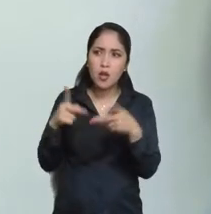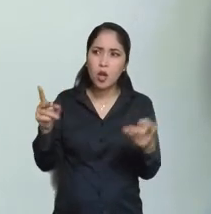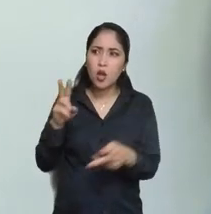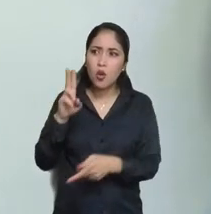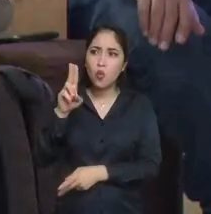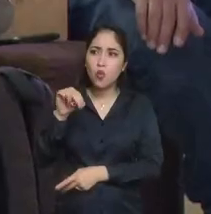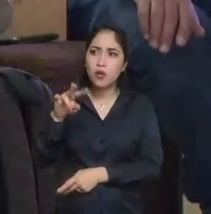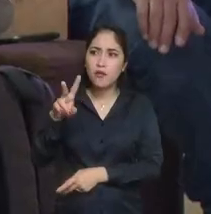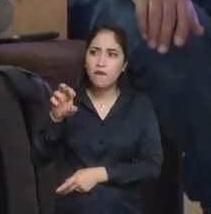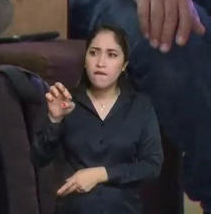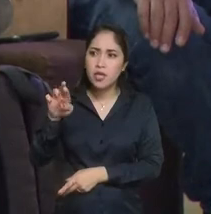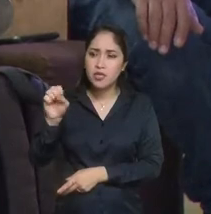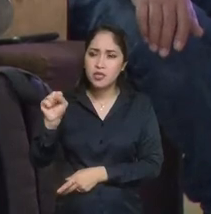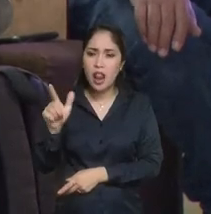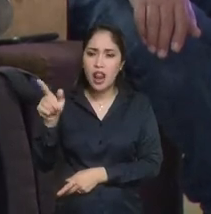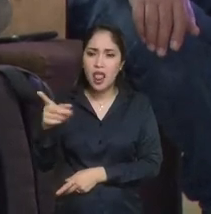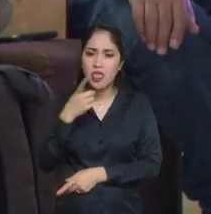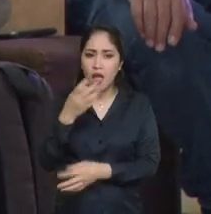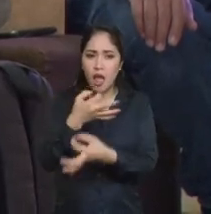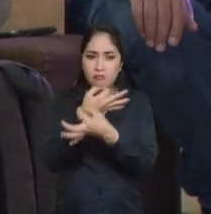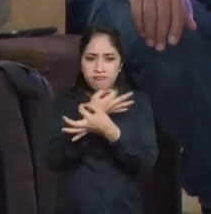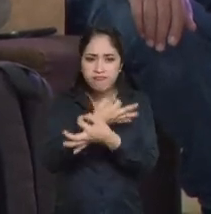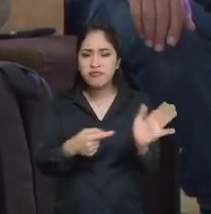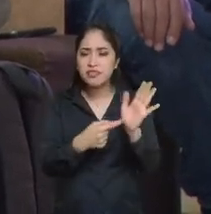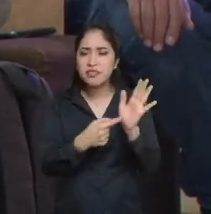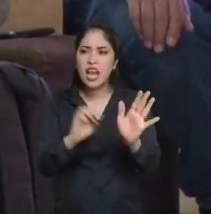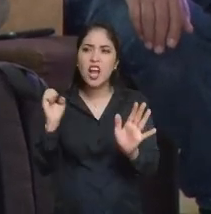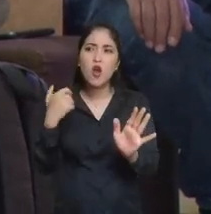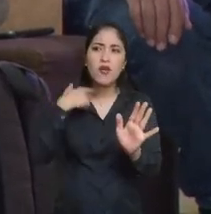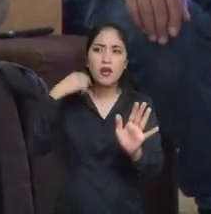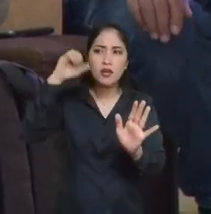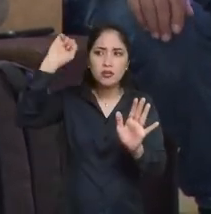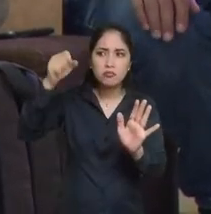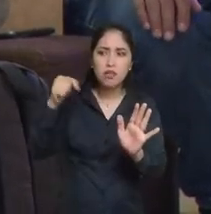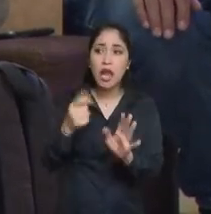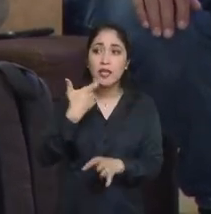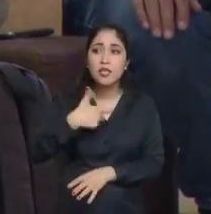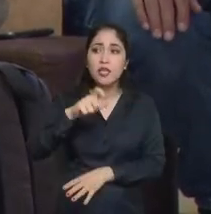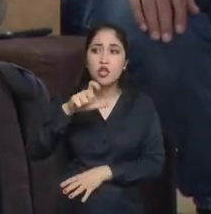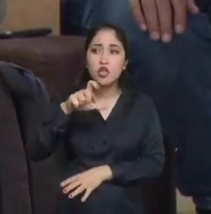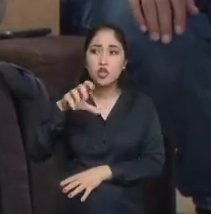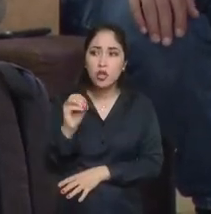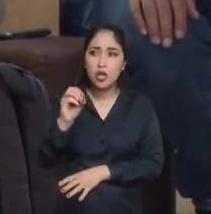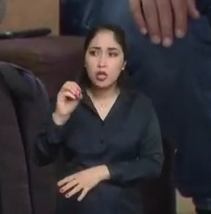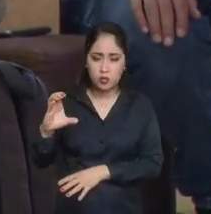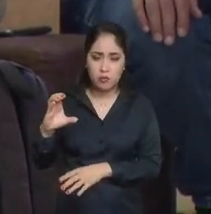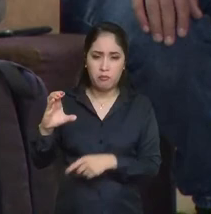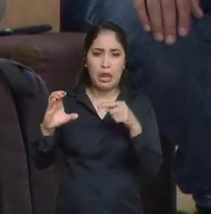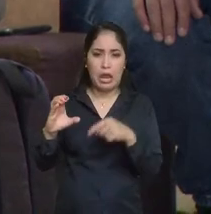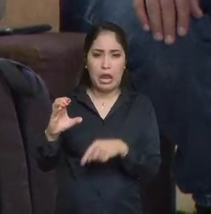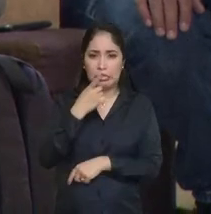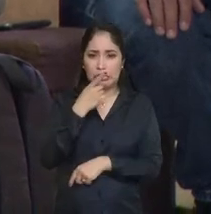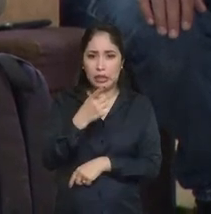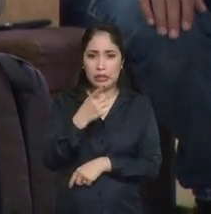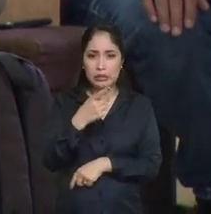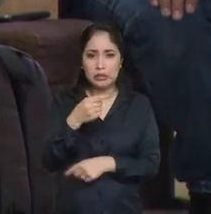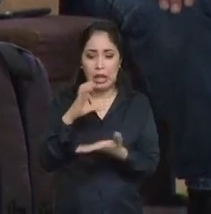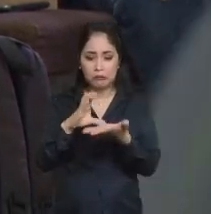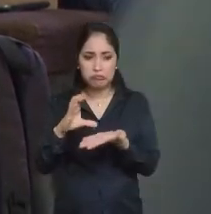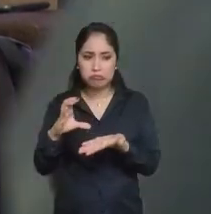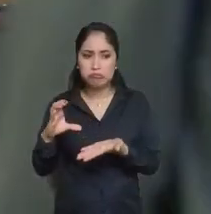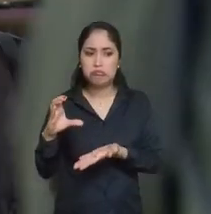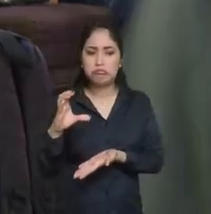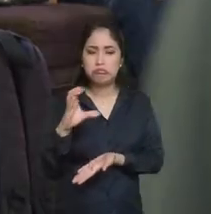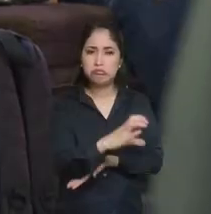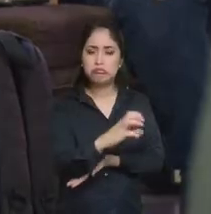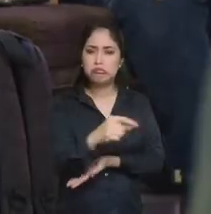que hizo en donde están señalando al exgobernador de Sinaloa, Quirino Ordaz Coppel, de haber destinado recurso público para la